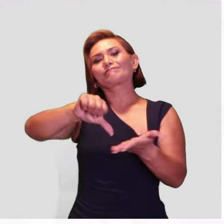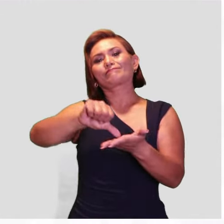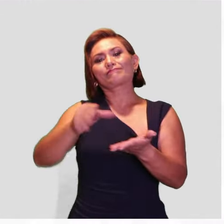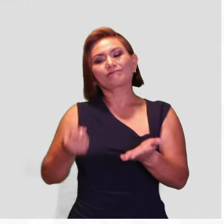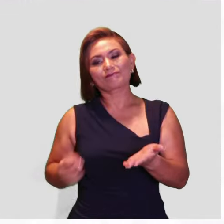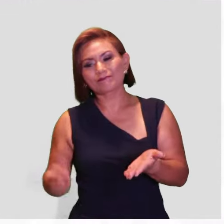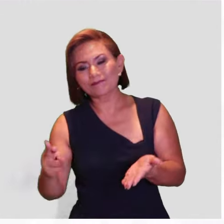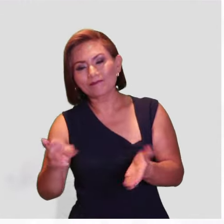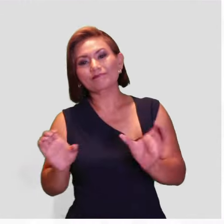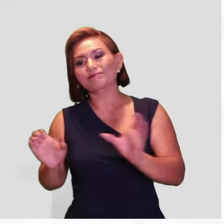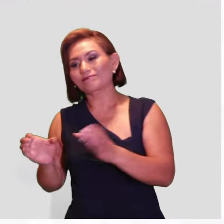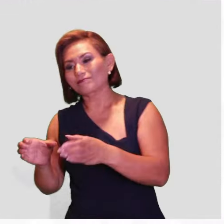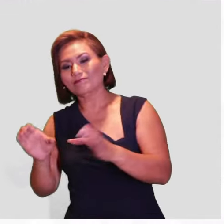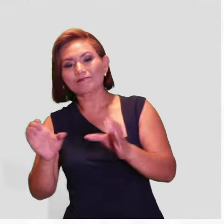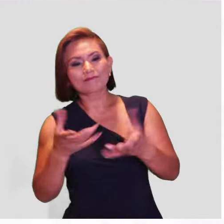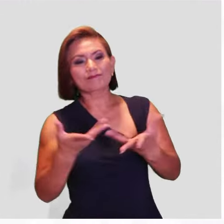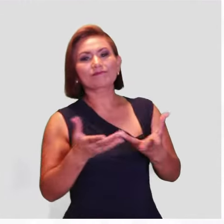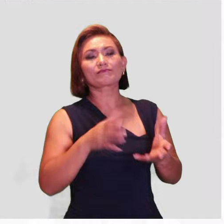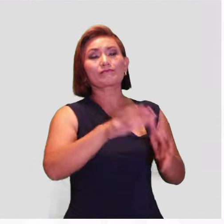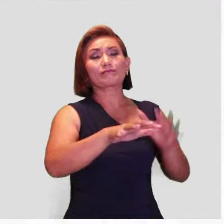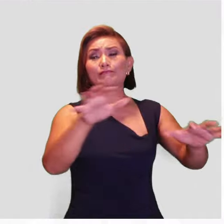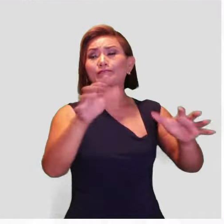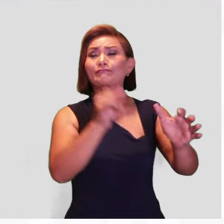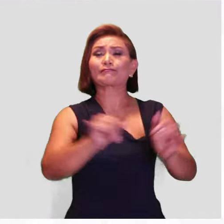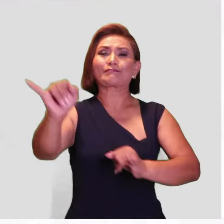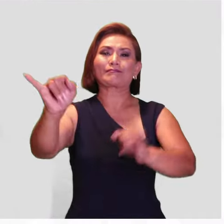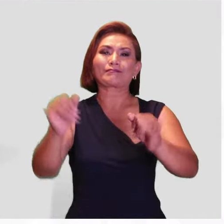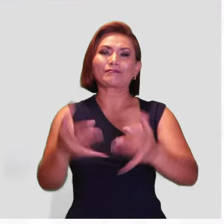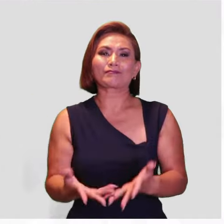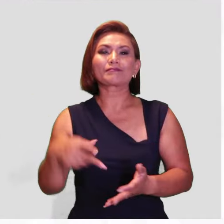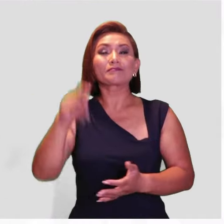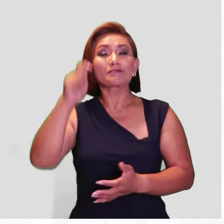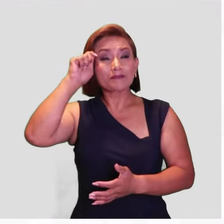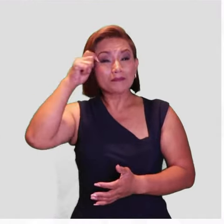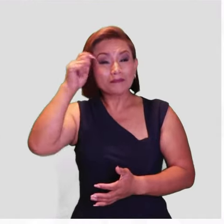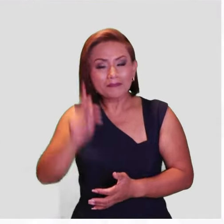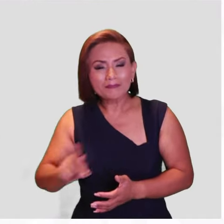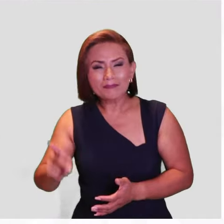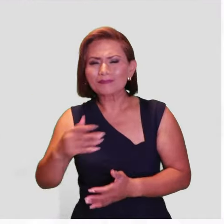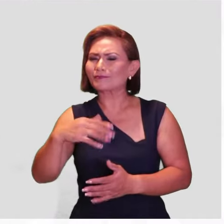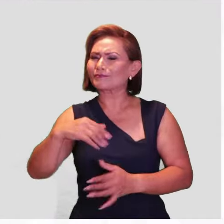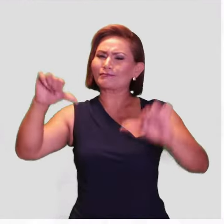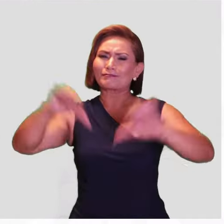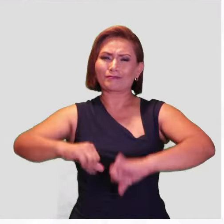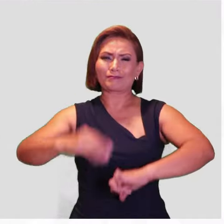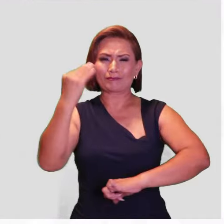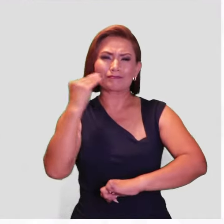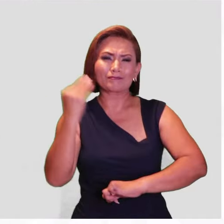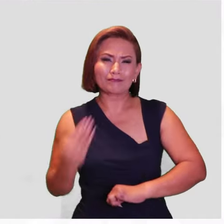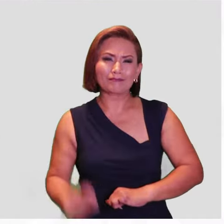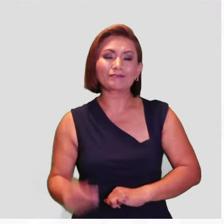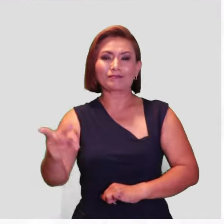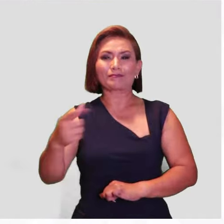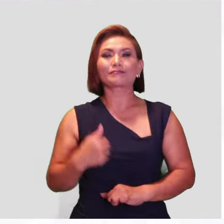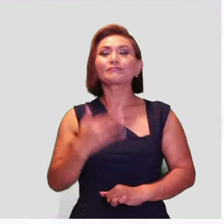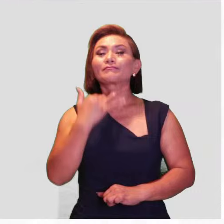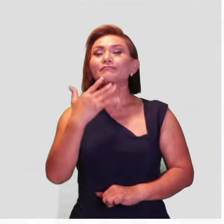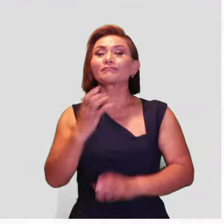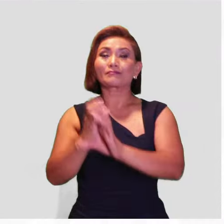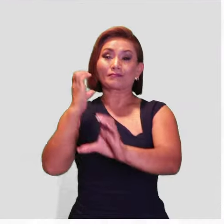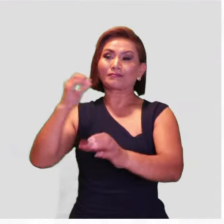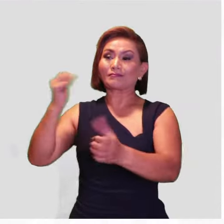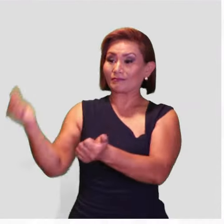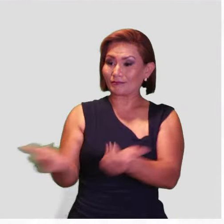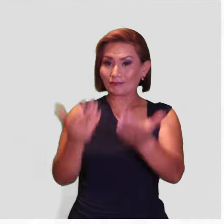y las comunidades. Los servicios públicos son por demás deficientes. La recolección de basura en comunidades como La Estancia, San Miguel Arcángel, Laguna